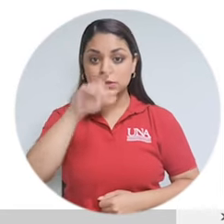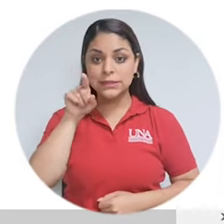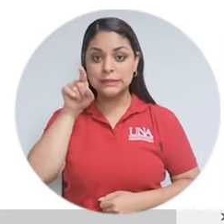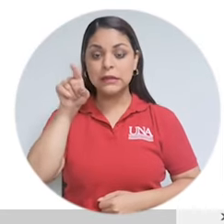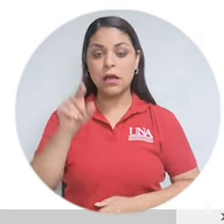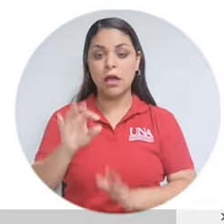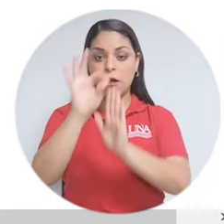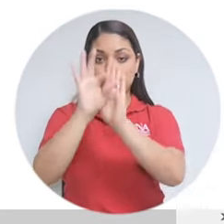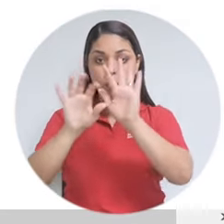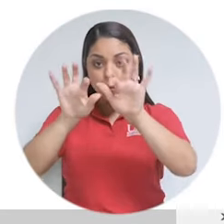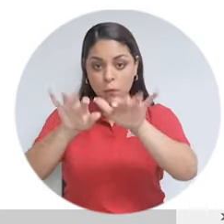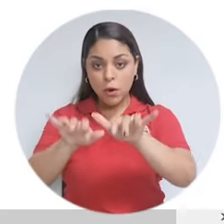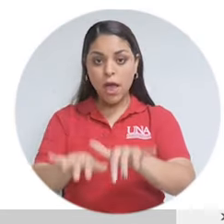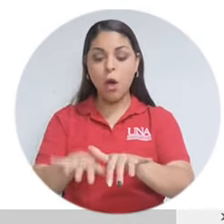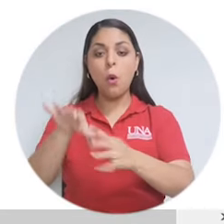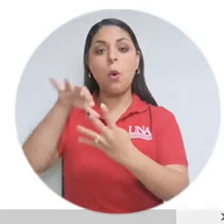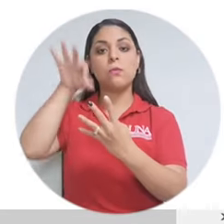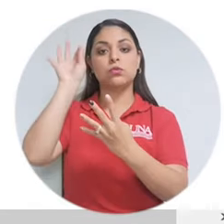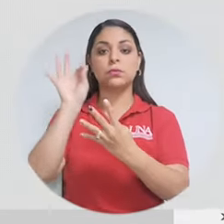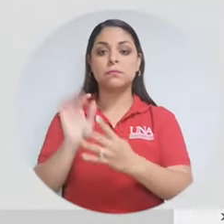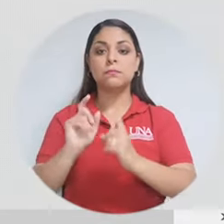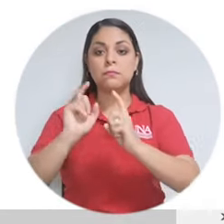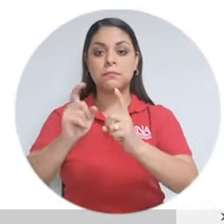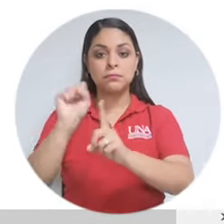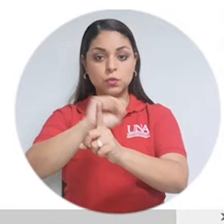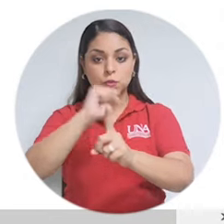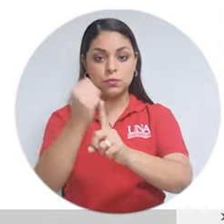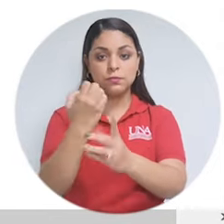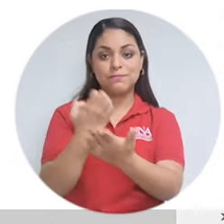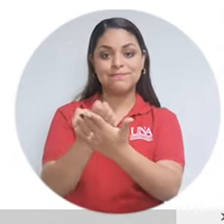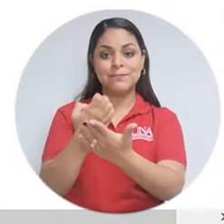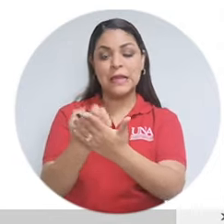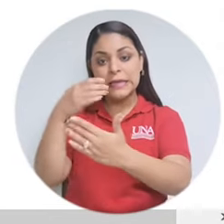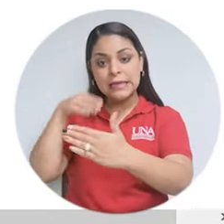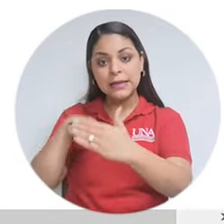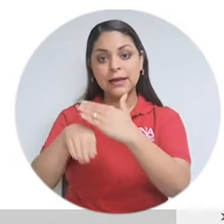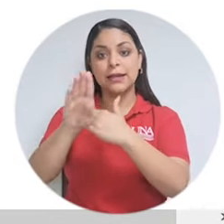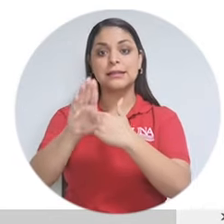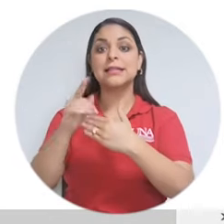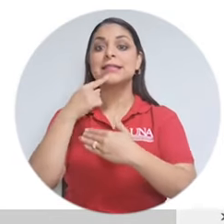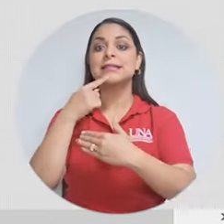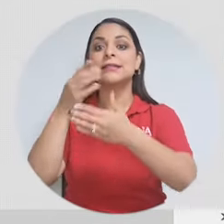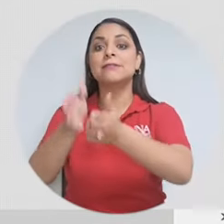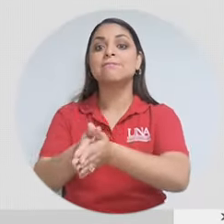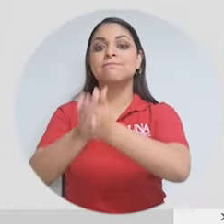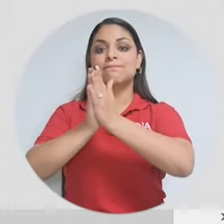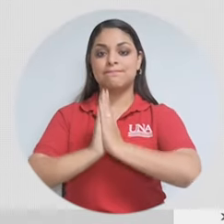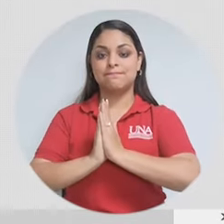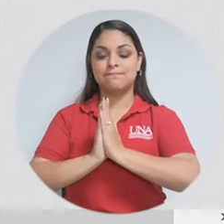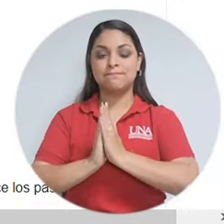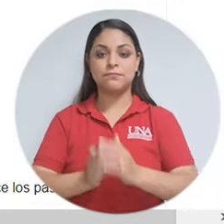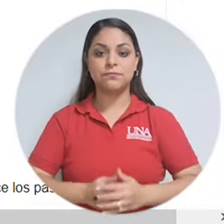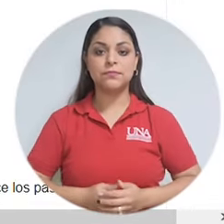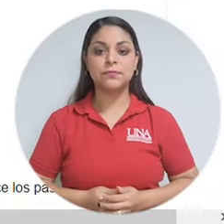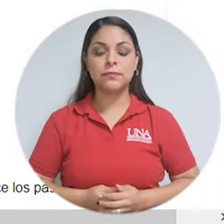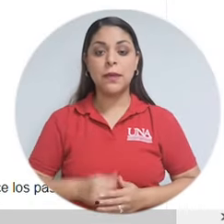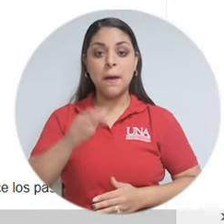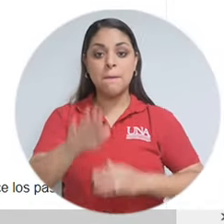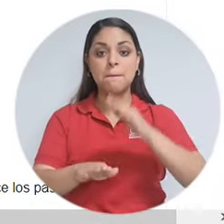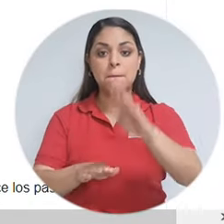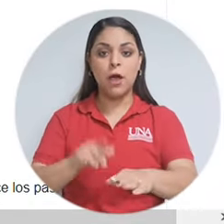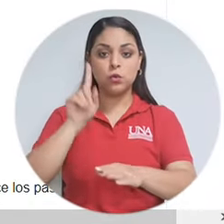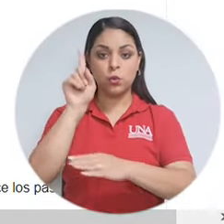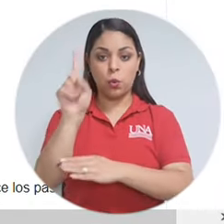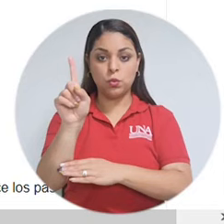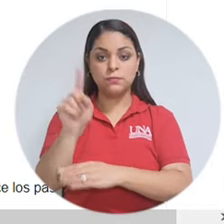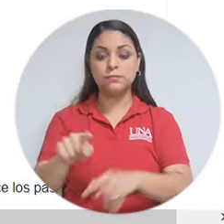Ubique en Formularios la opción de la beca socioeconómica e ingrese a La solicitud. Paso 1. En